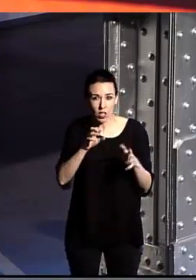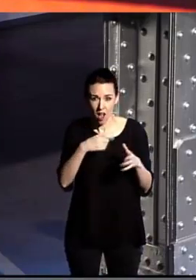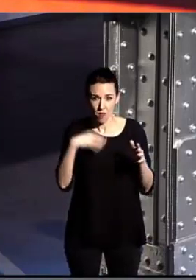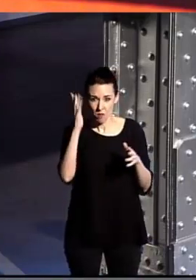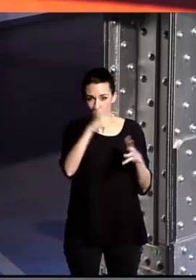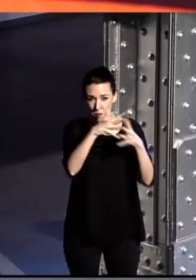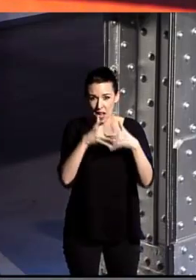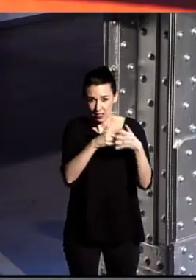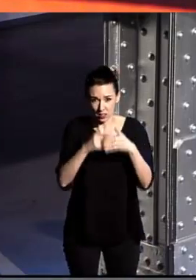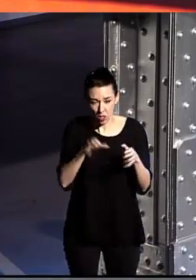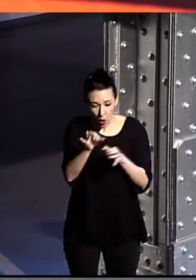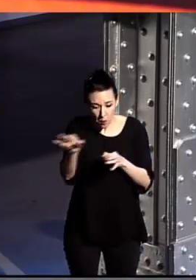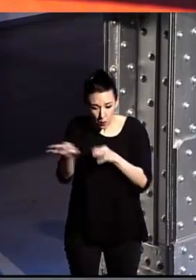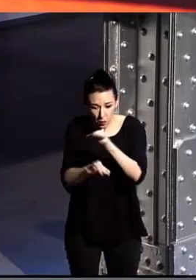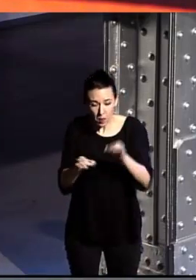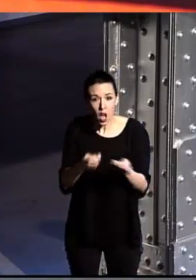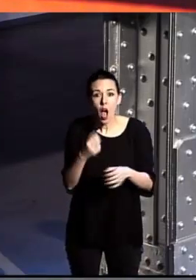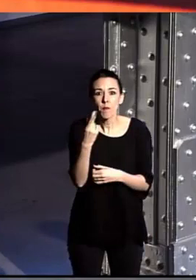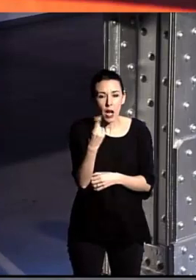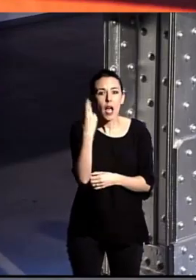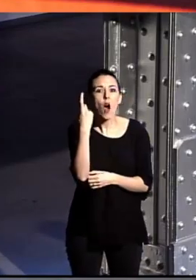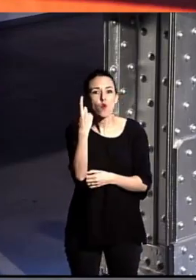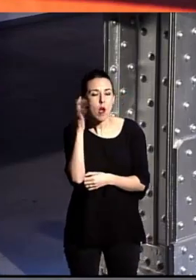Unidos. Y en aquella partida hay una pareja y una mujer.